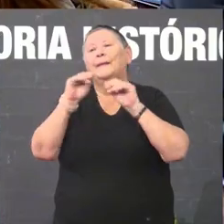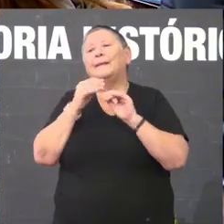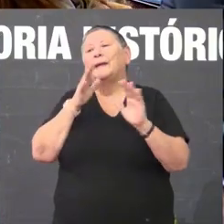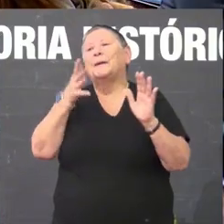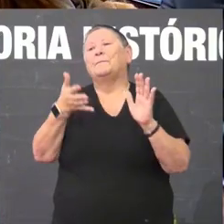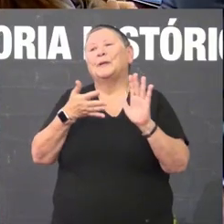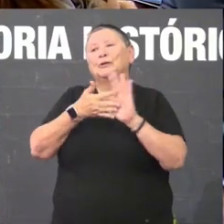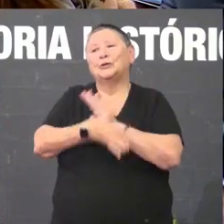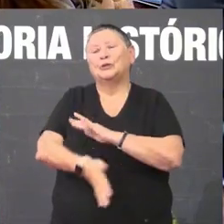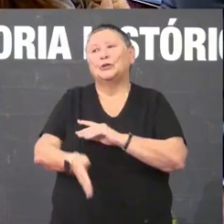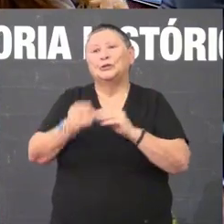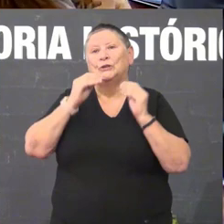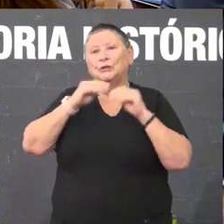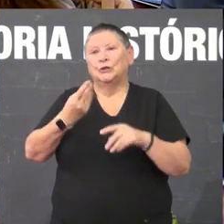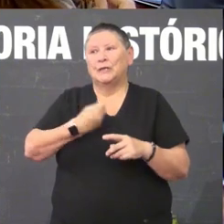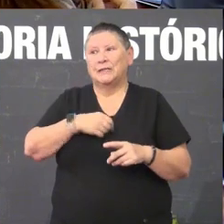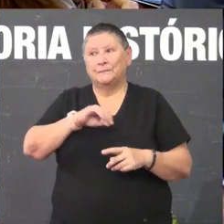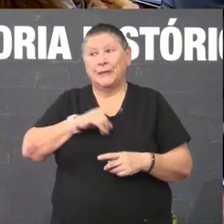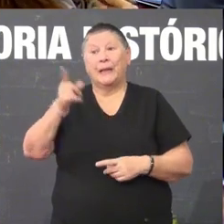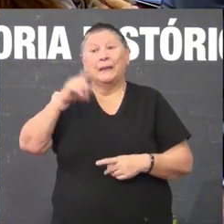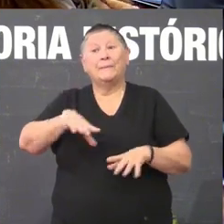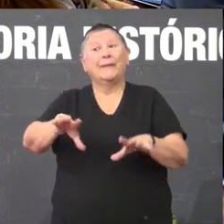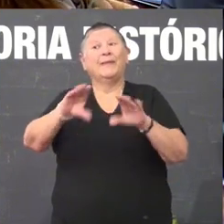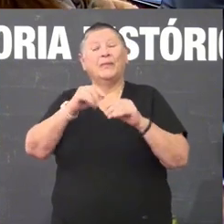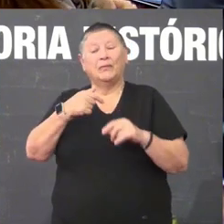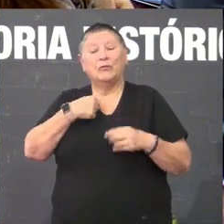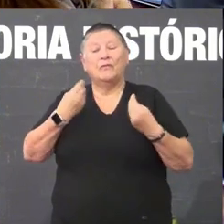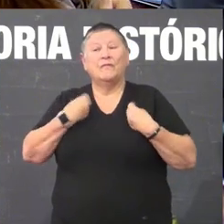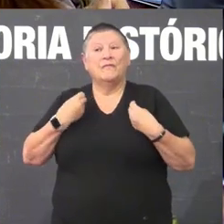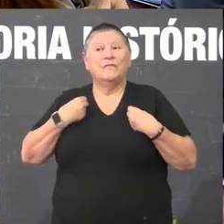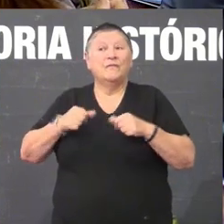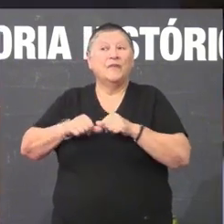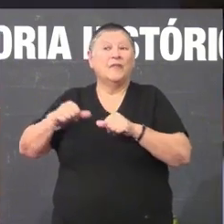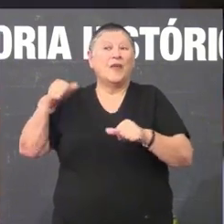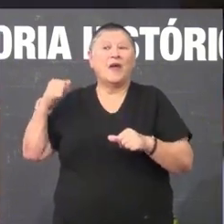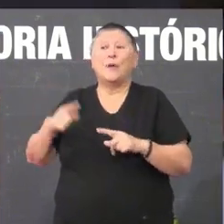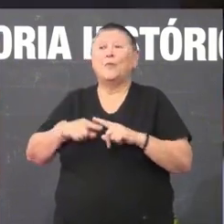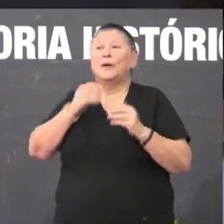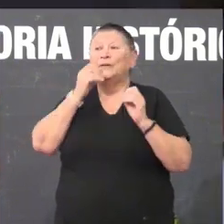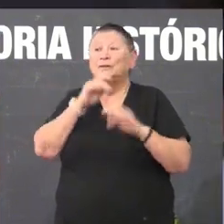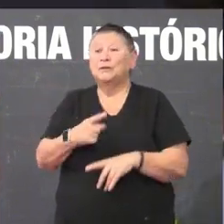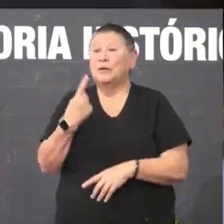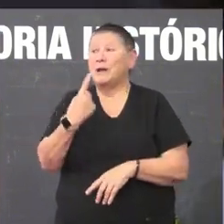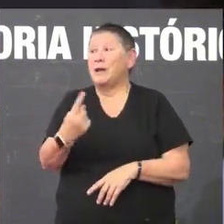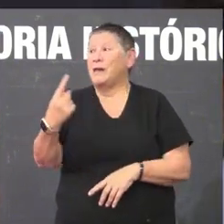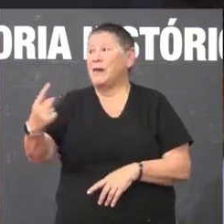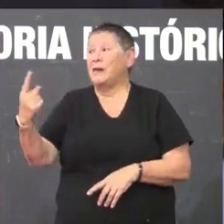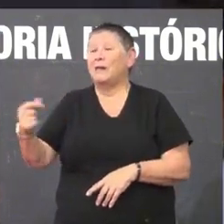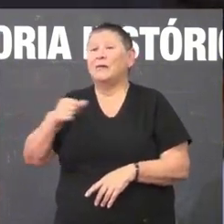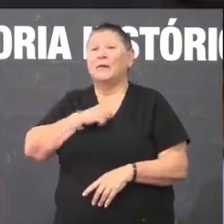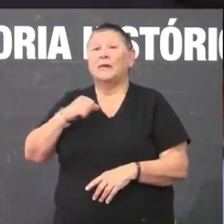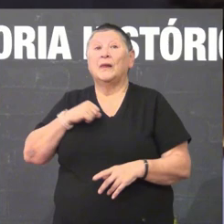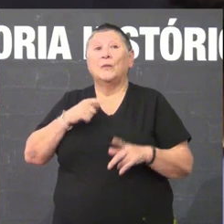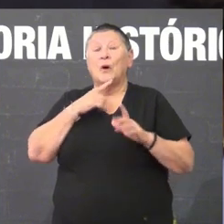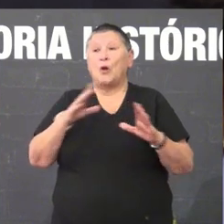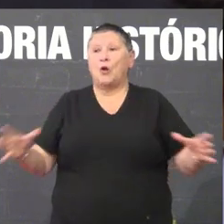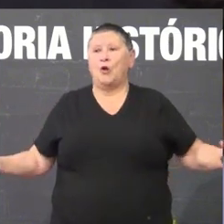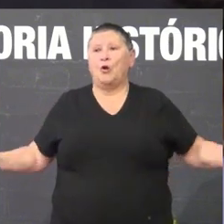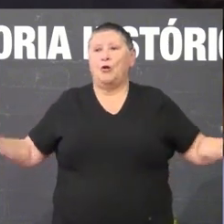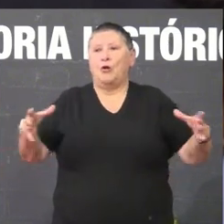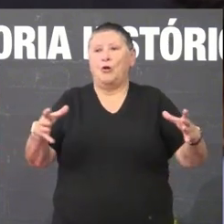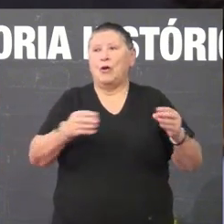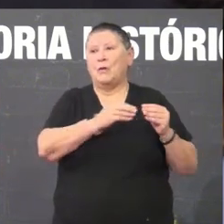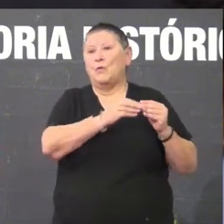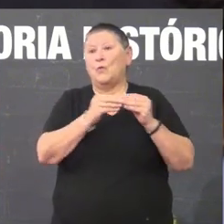entender lo que uno mismo ha vivido las historias individuales de las personas cuando no hay un relato colectivo que les